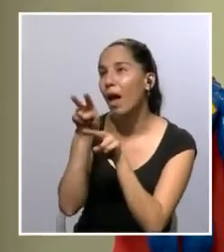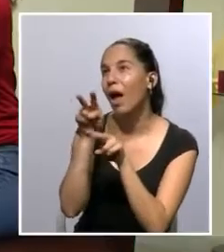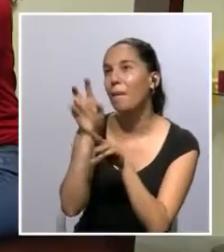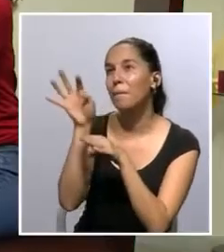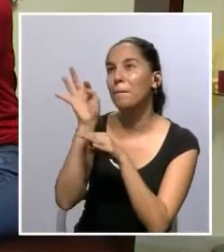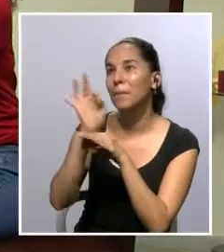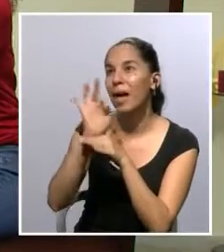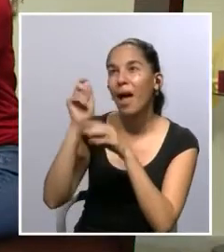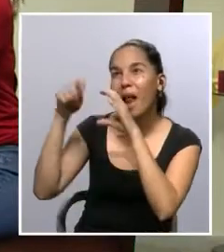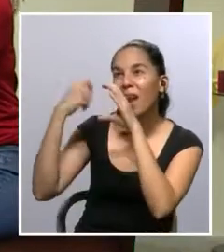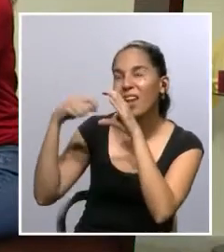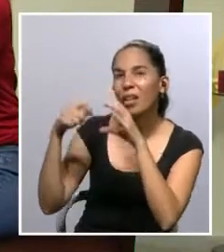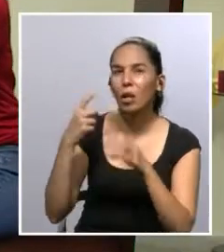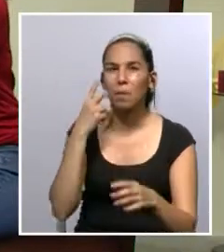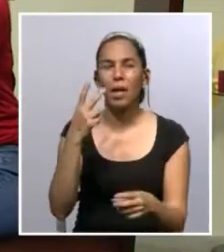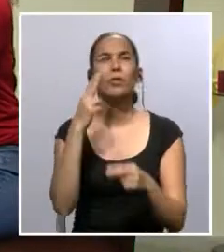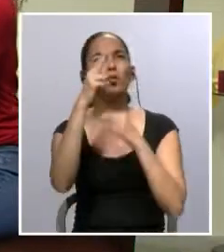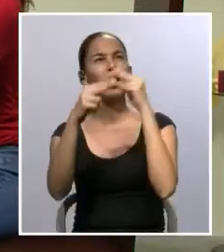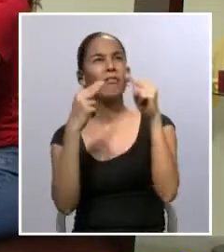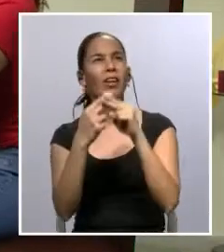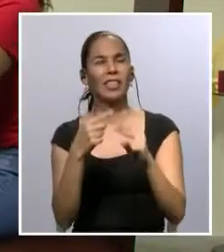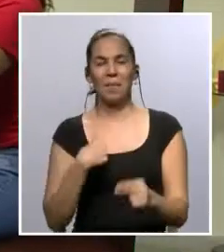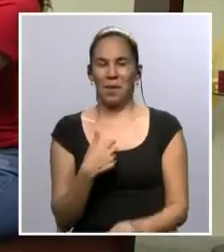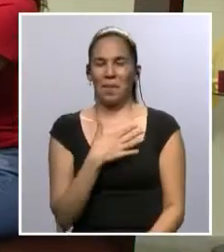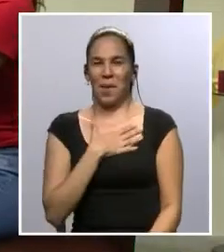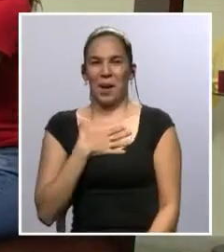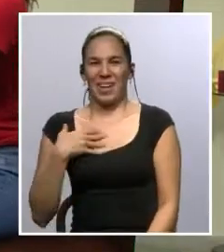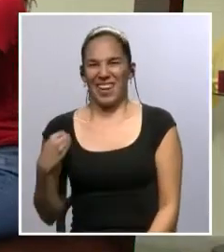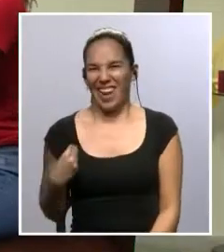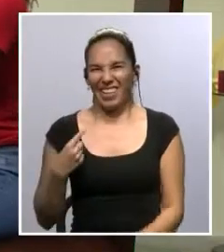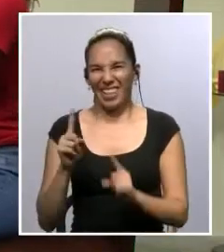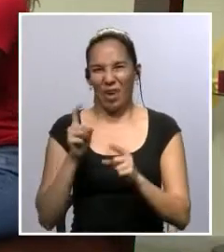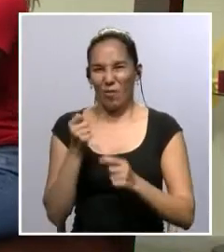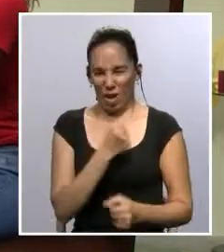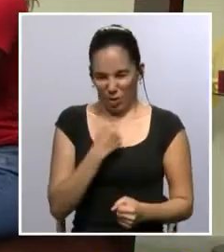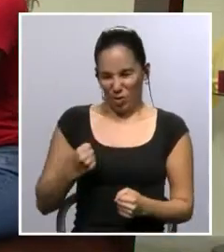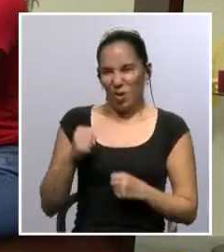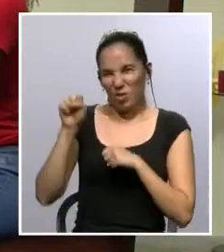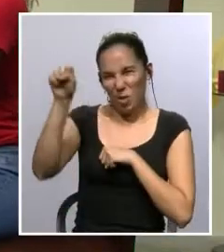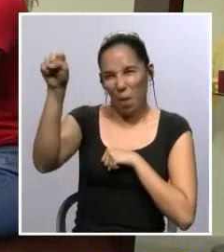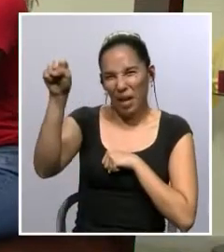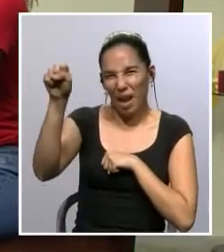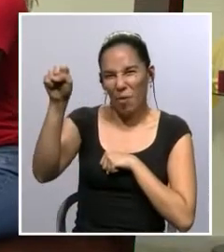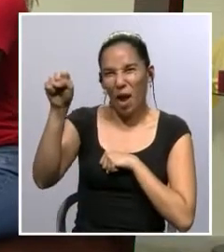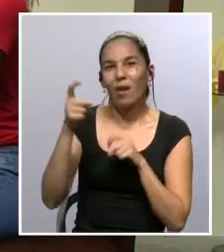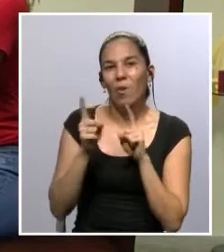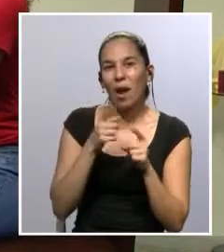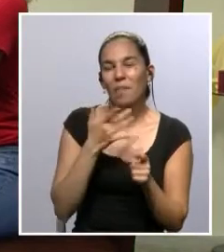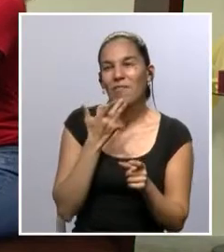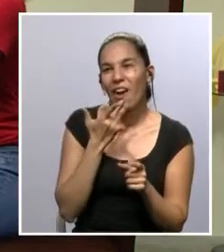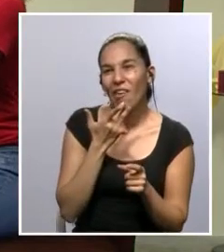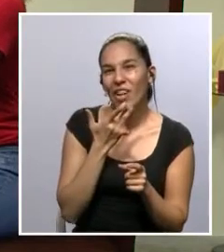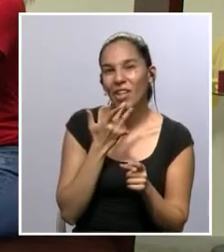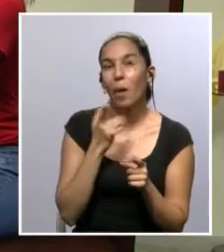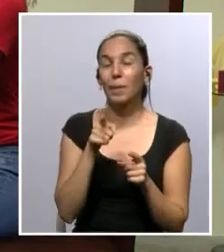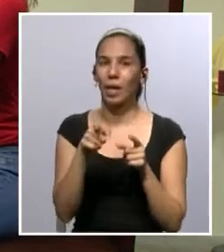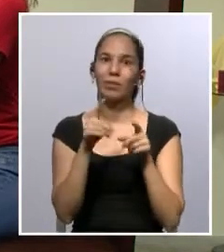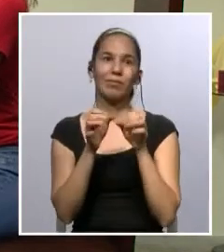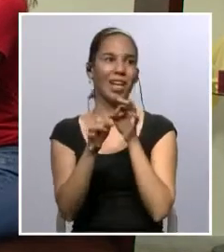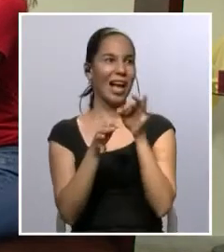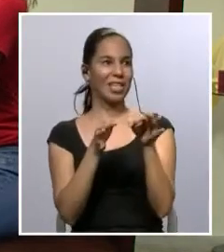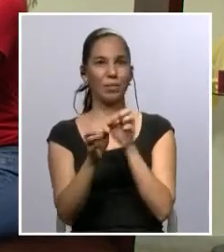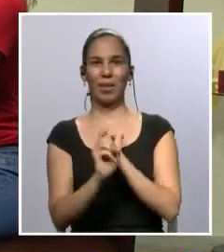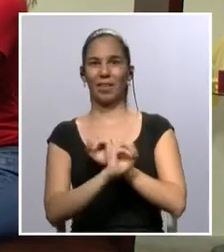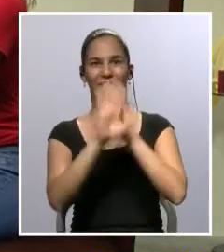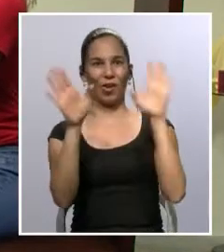películas, ven el universo, se familiarizan, escogen su superhéroe favorito, pero chicos, aquí tenemos una explicación de todo y además